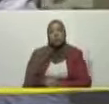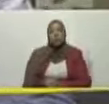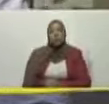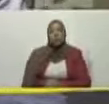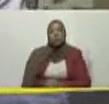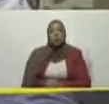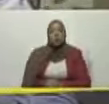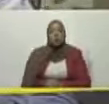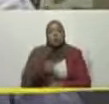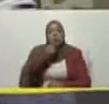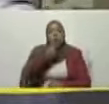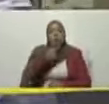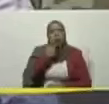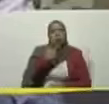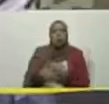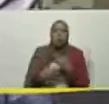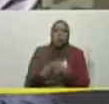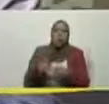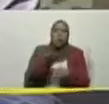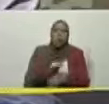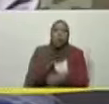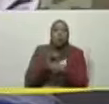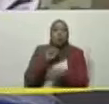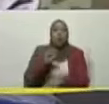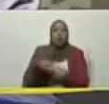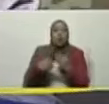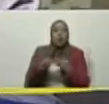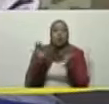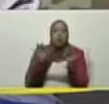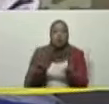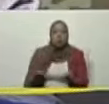Y el hermoso pueblo cuidando su punto de agua.